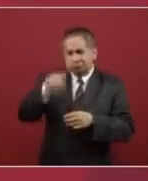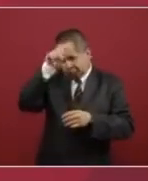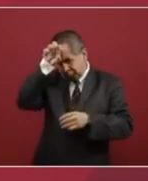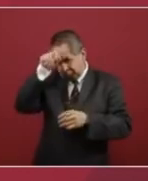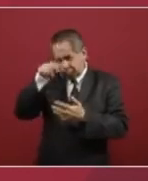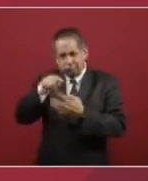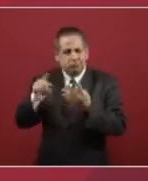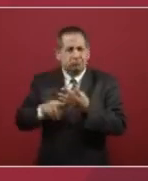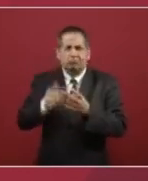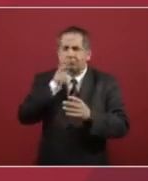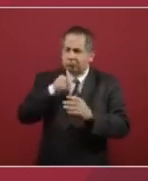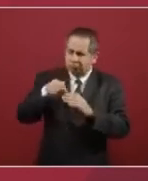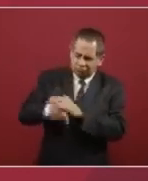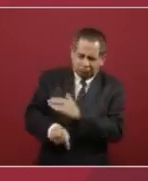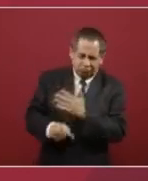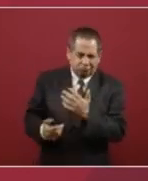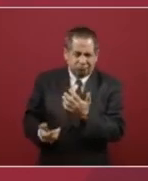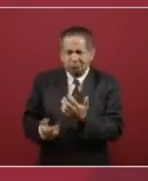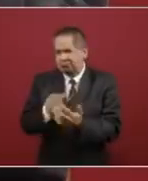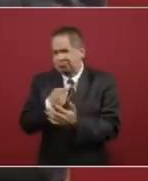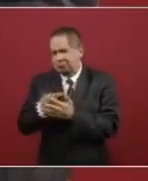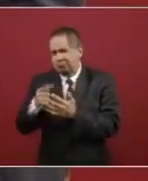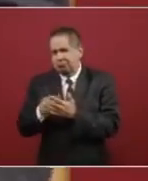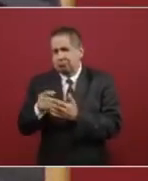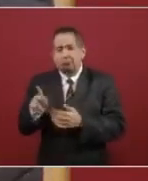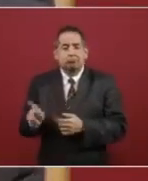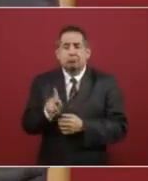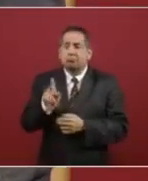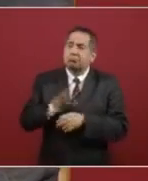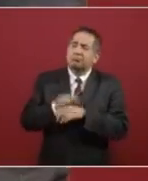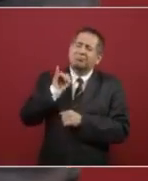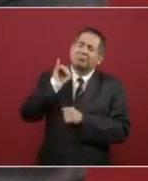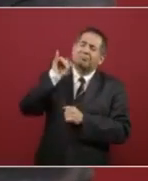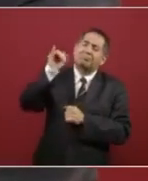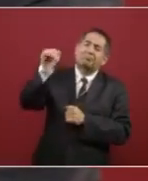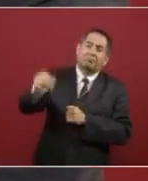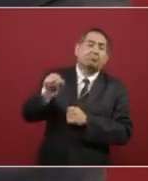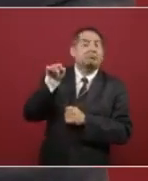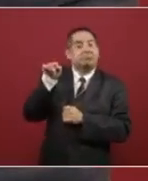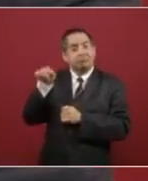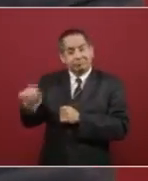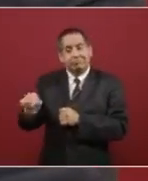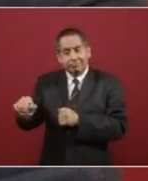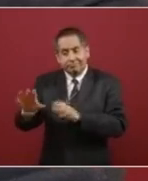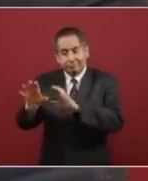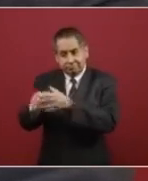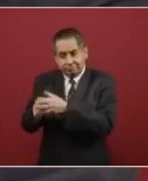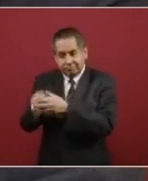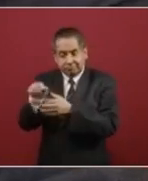ahí está el petróleo, en los pueblos más apartados y